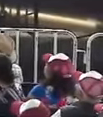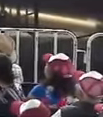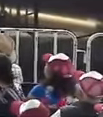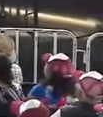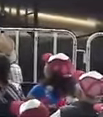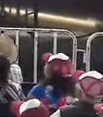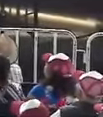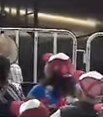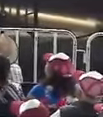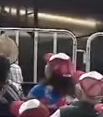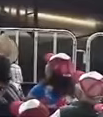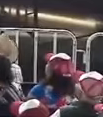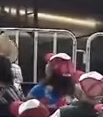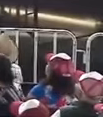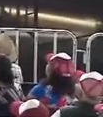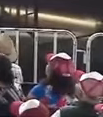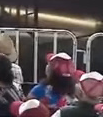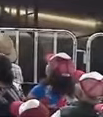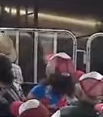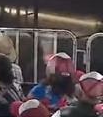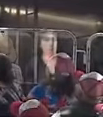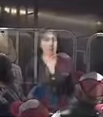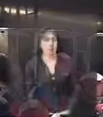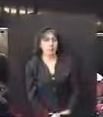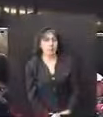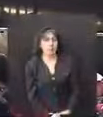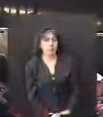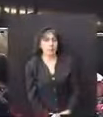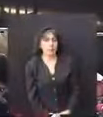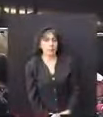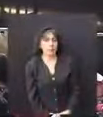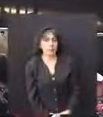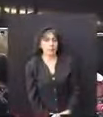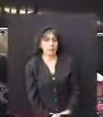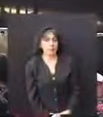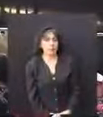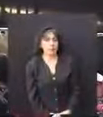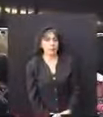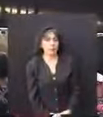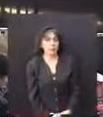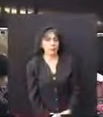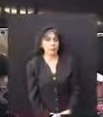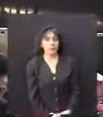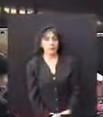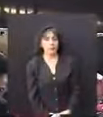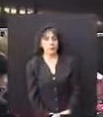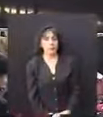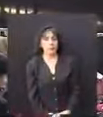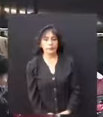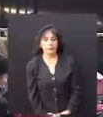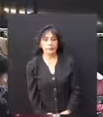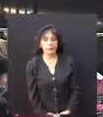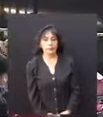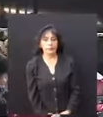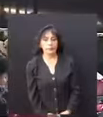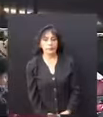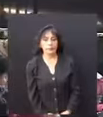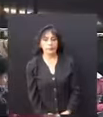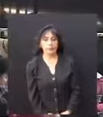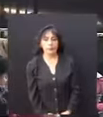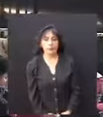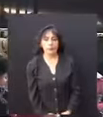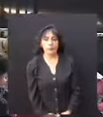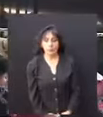Señoras y señores, prestemos atención al mensaje que nos dirige nuestra candidata a la presidencia